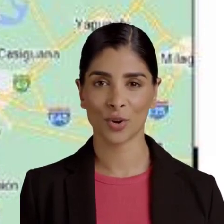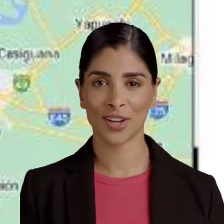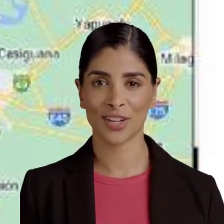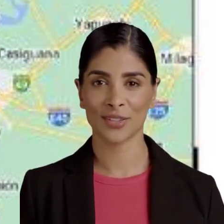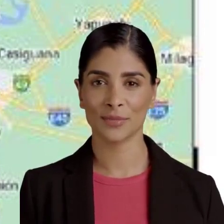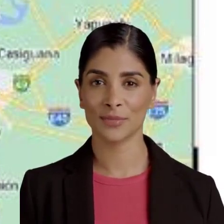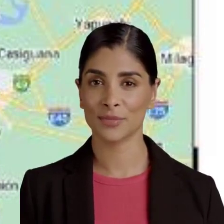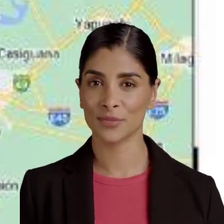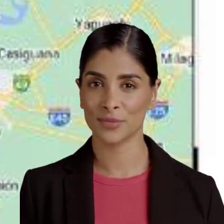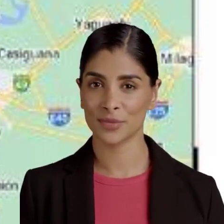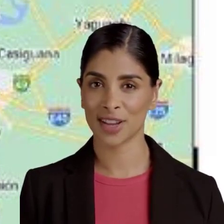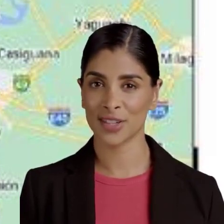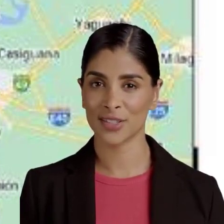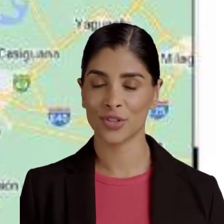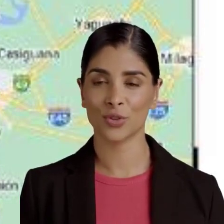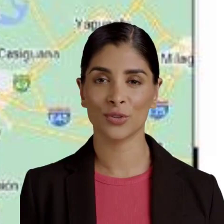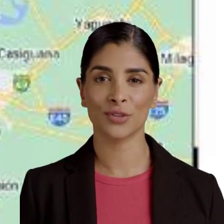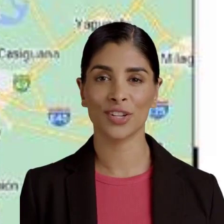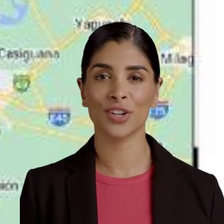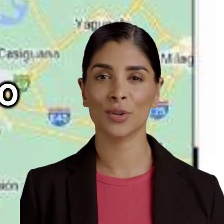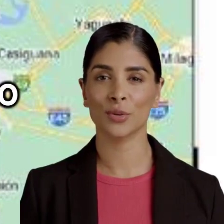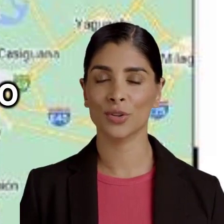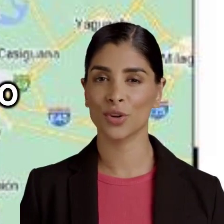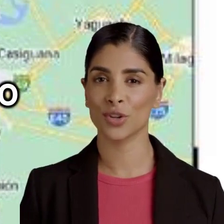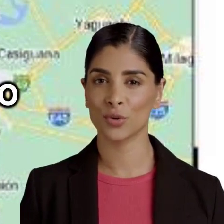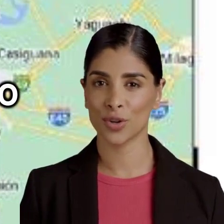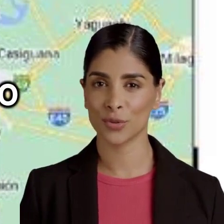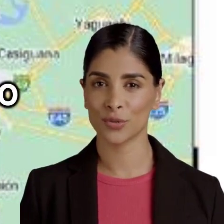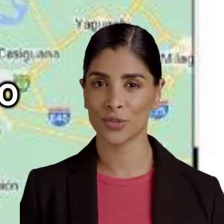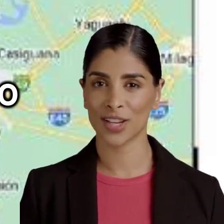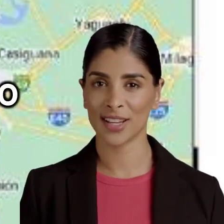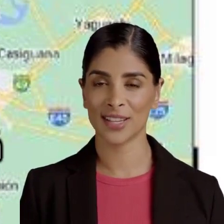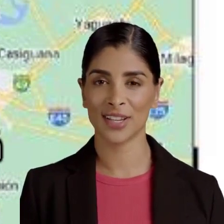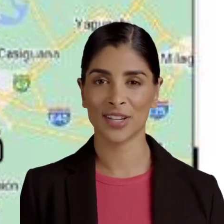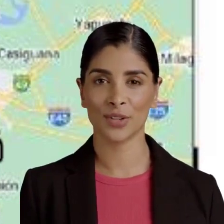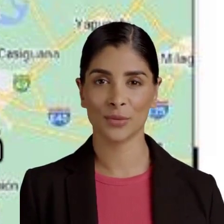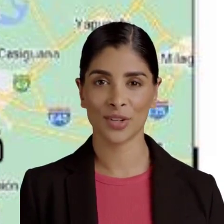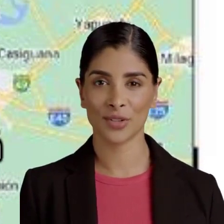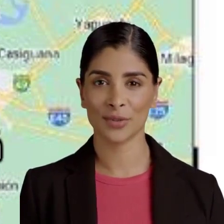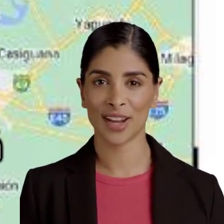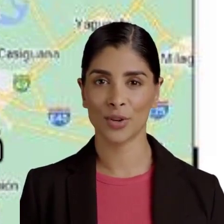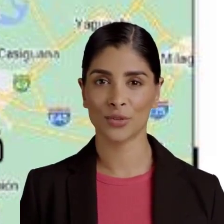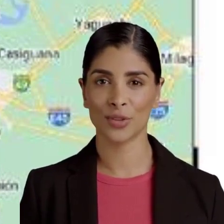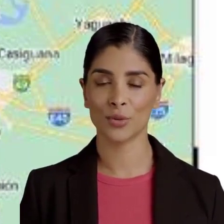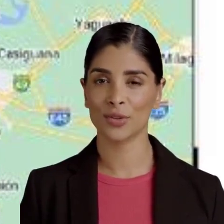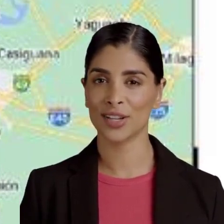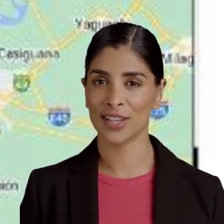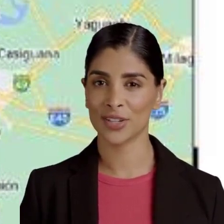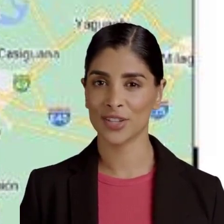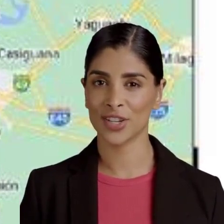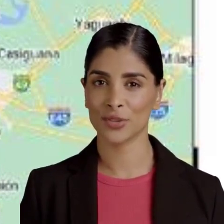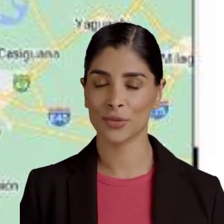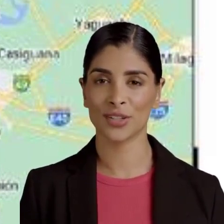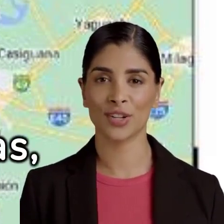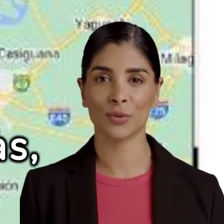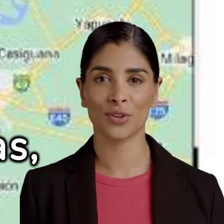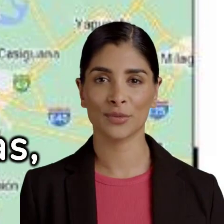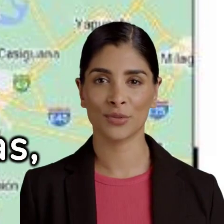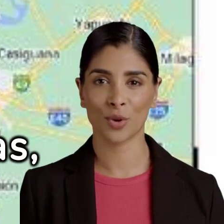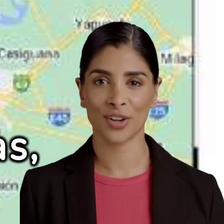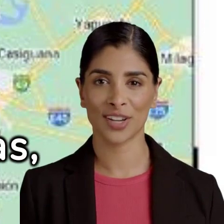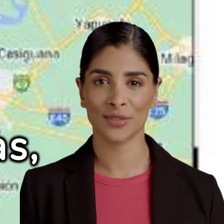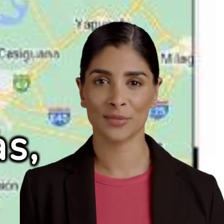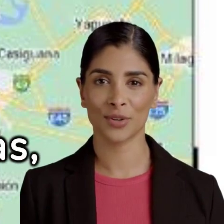Abril en guayas el instituto geofísico reportó que tuvo una profundidad de 10 km a 11.33 km de